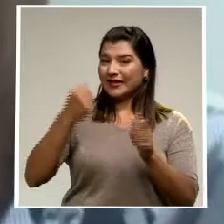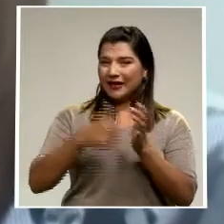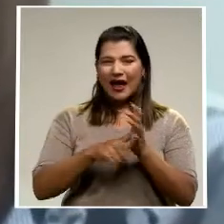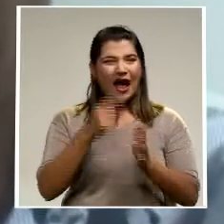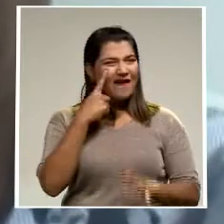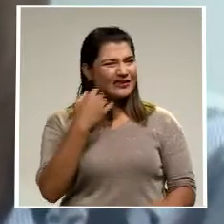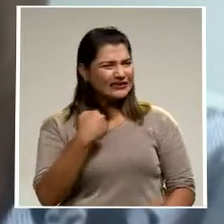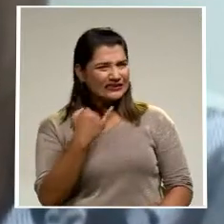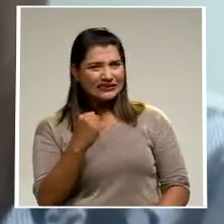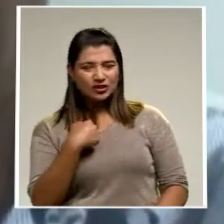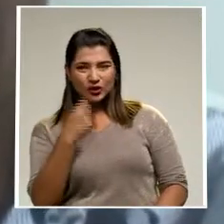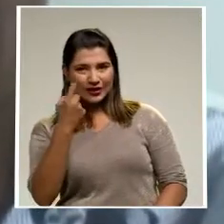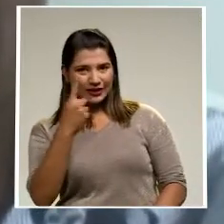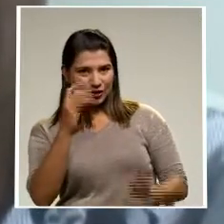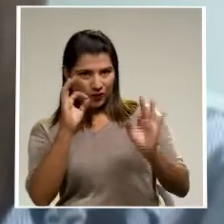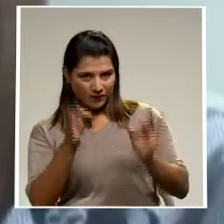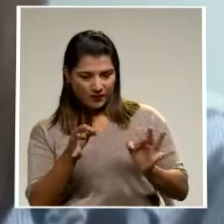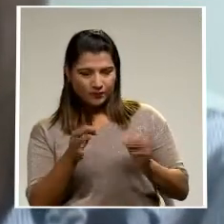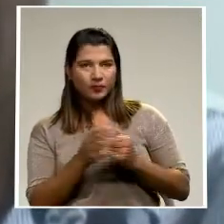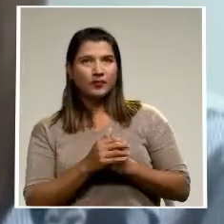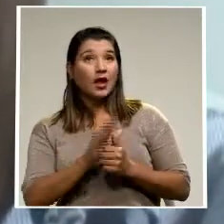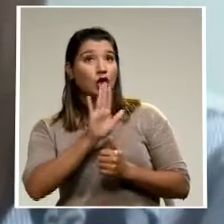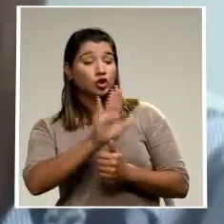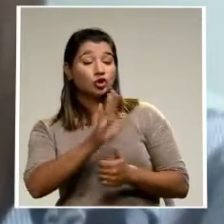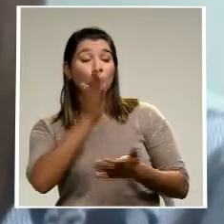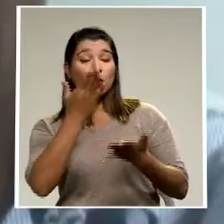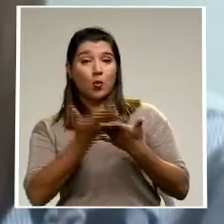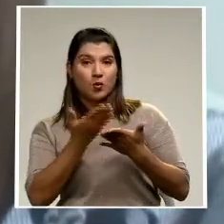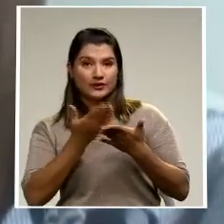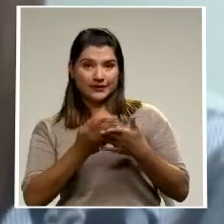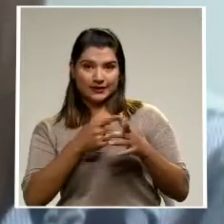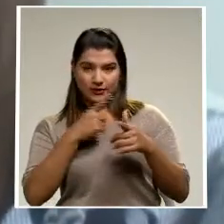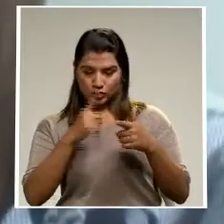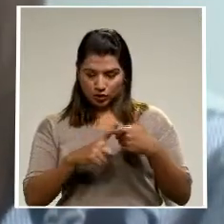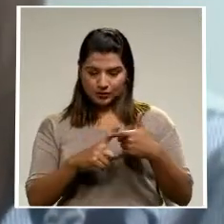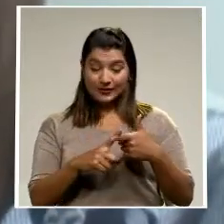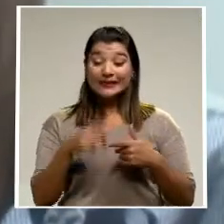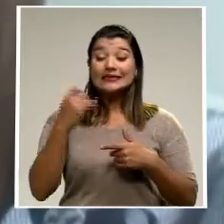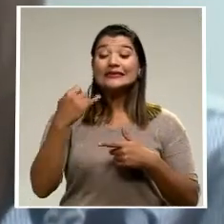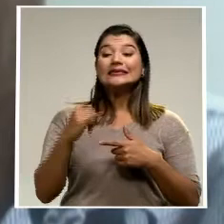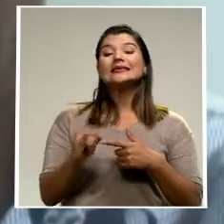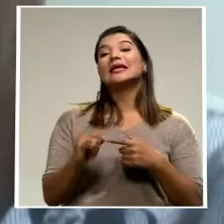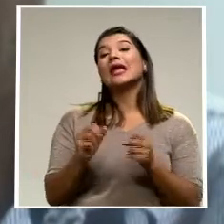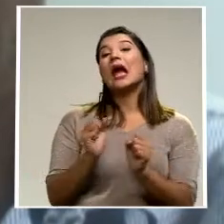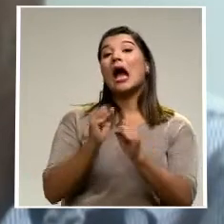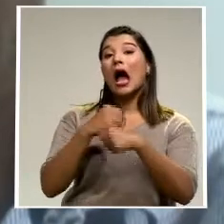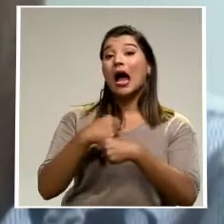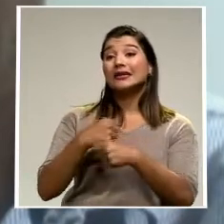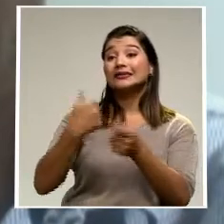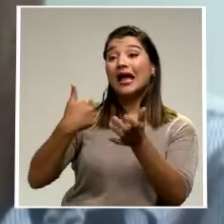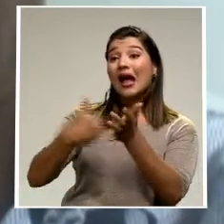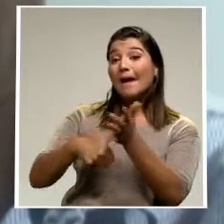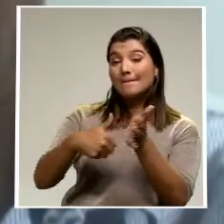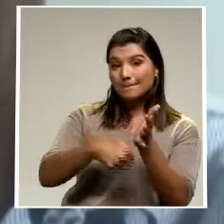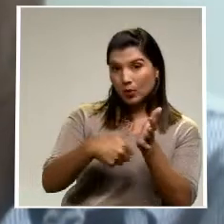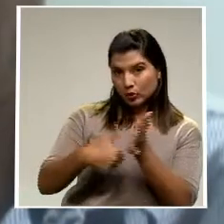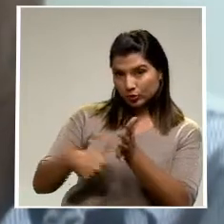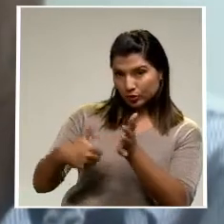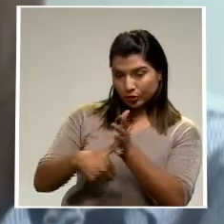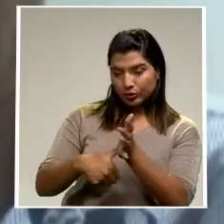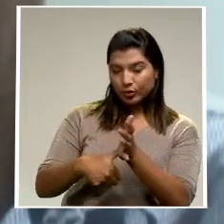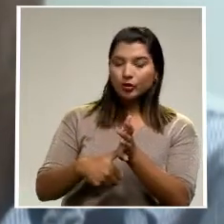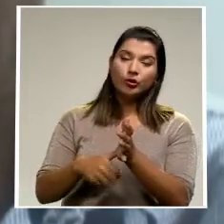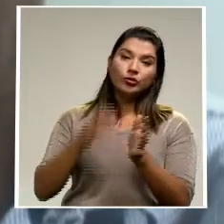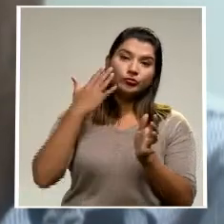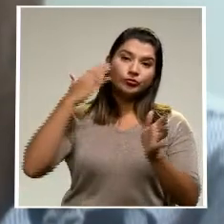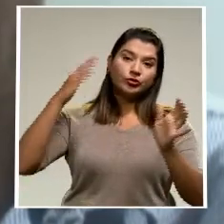bien, Gustavo. El dilema que estás planteando es, si se aplica un voto a pura maquinaria, ya sea por la